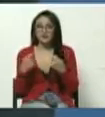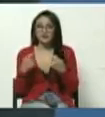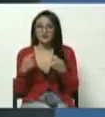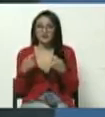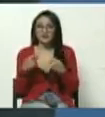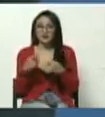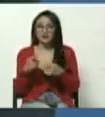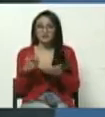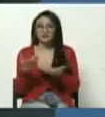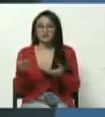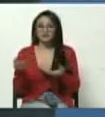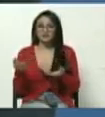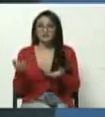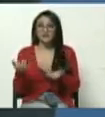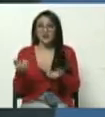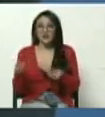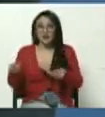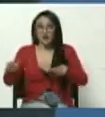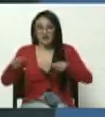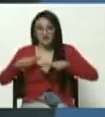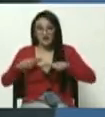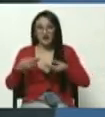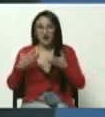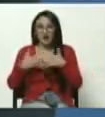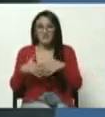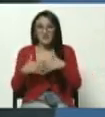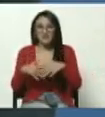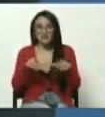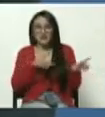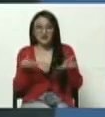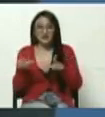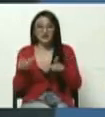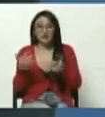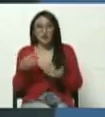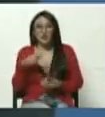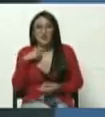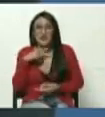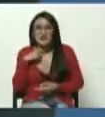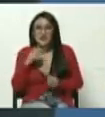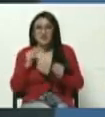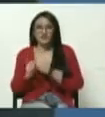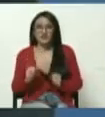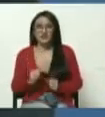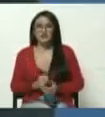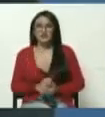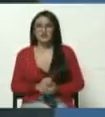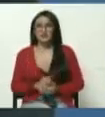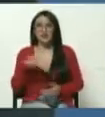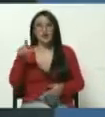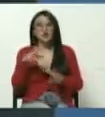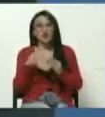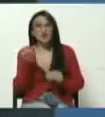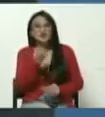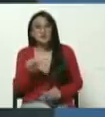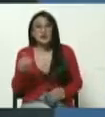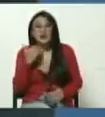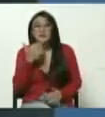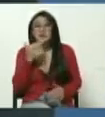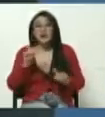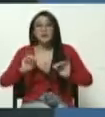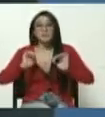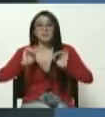con el cual hemos recibido esta planta. Toda esta semana apenas estamos comenzando